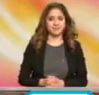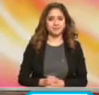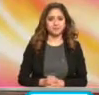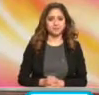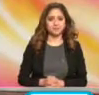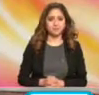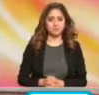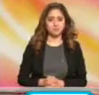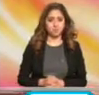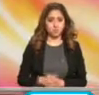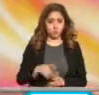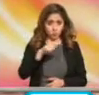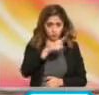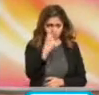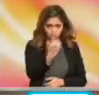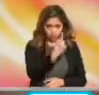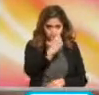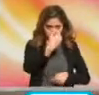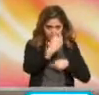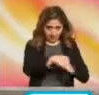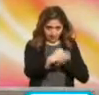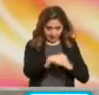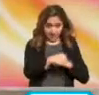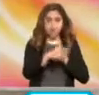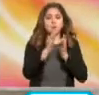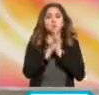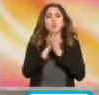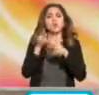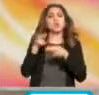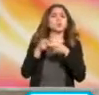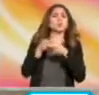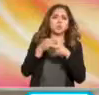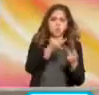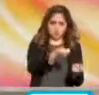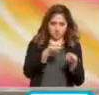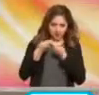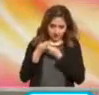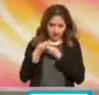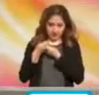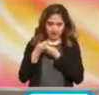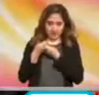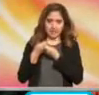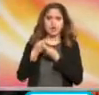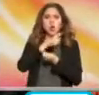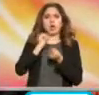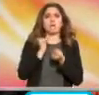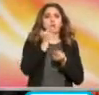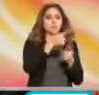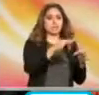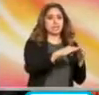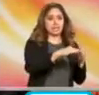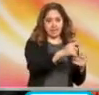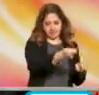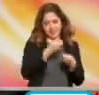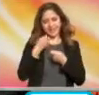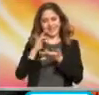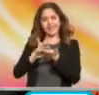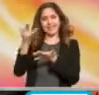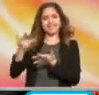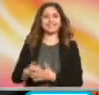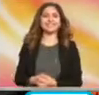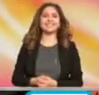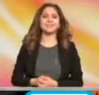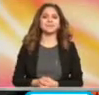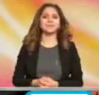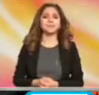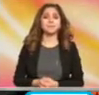Ahora, Quique, mientras me puedes pasar un cuchillito, por favor, aprovechando, del que sea, no importa. Muchas gracias, Quique. Exacto. Ahora,